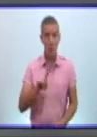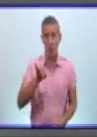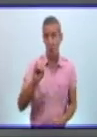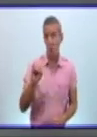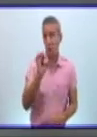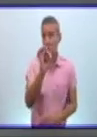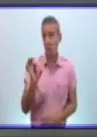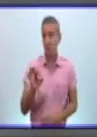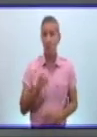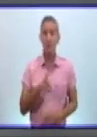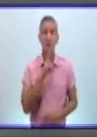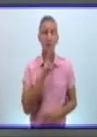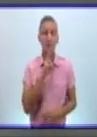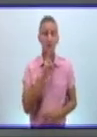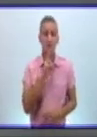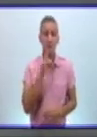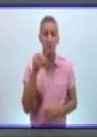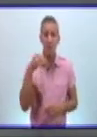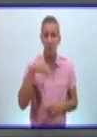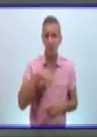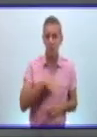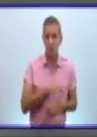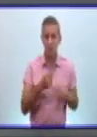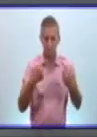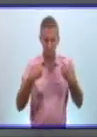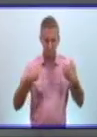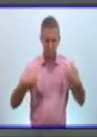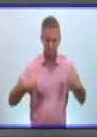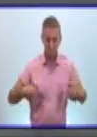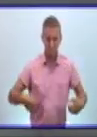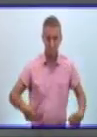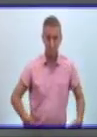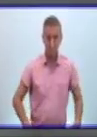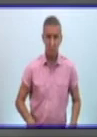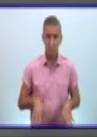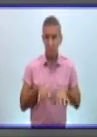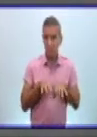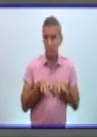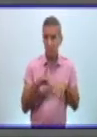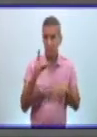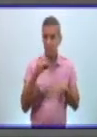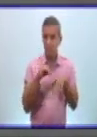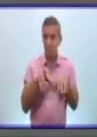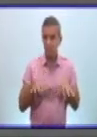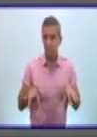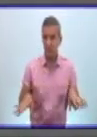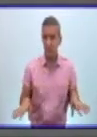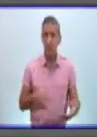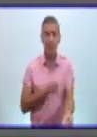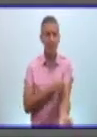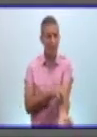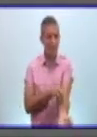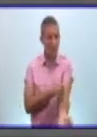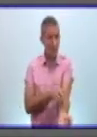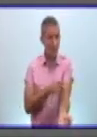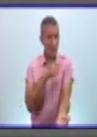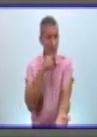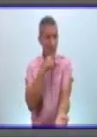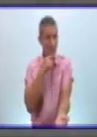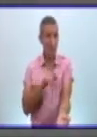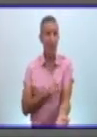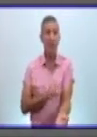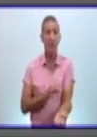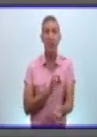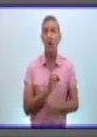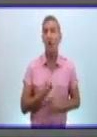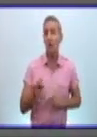transporta materiales a todo lo largo del cuerpo. Disueltas en la proporción líquida de la sangre, se encuentran sustancias sólidas que llegan